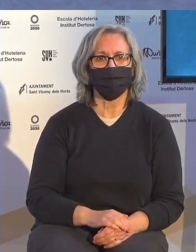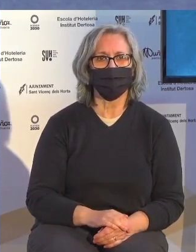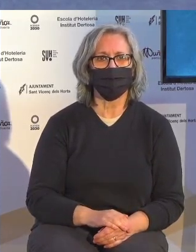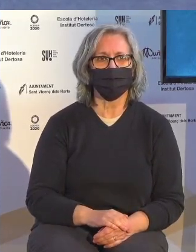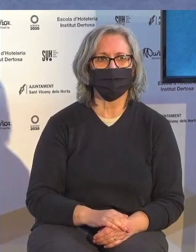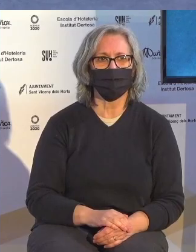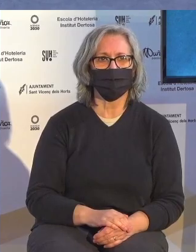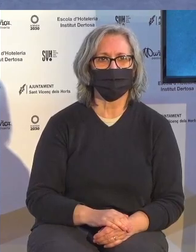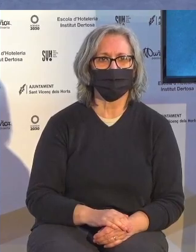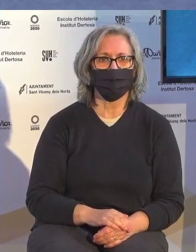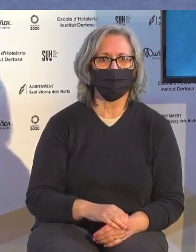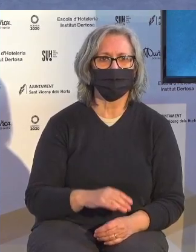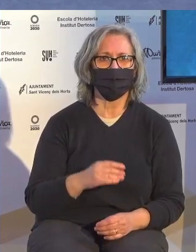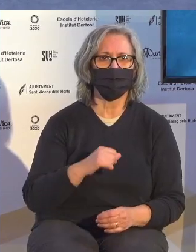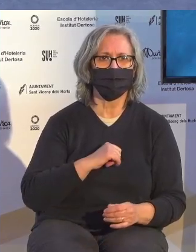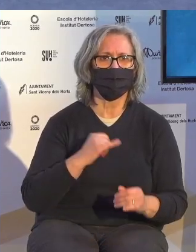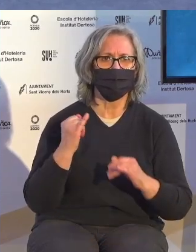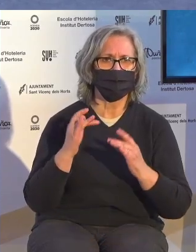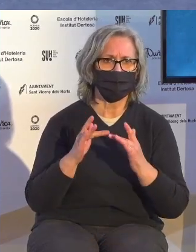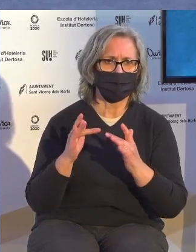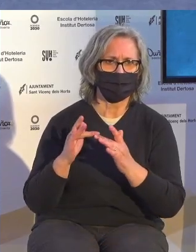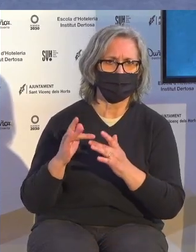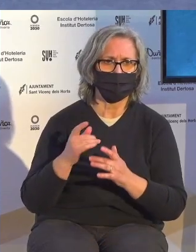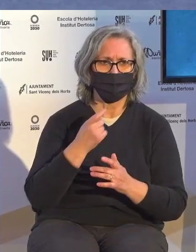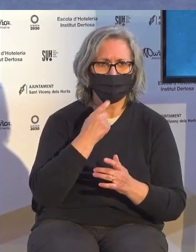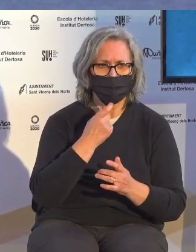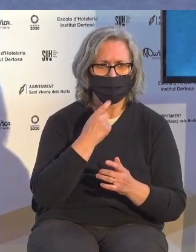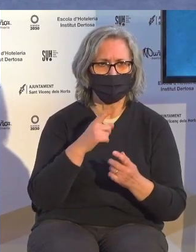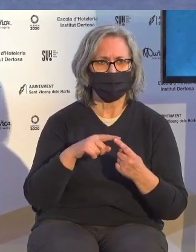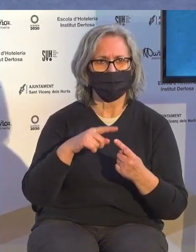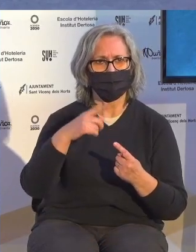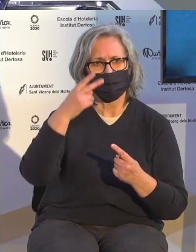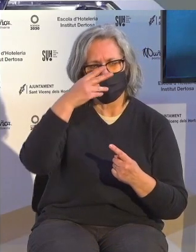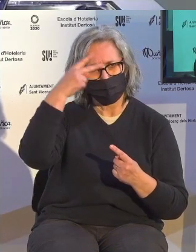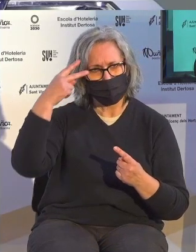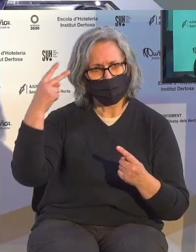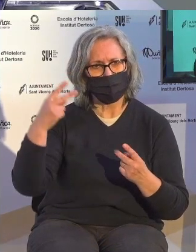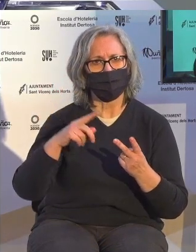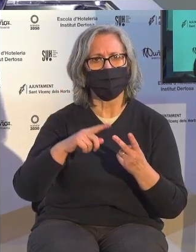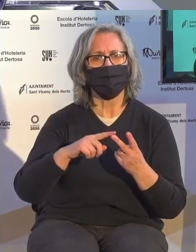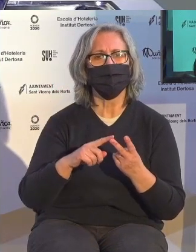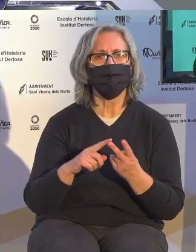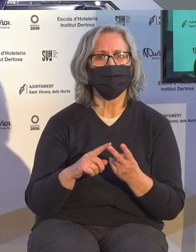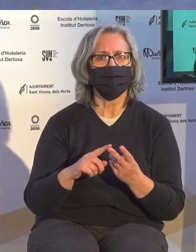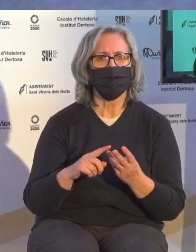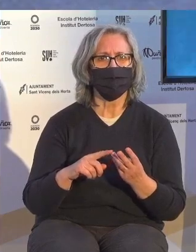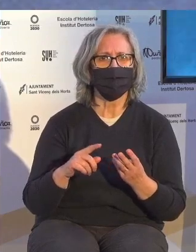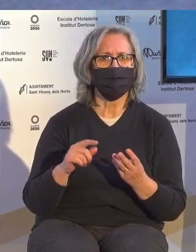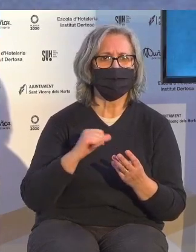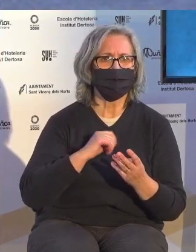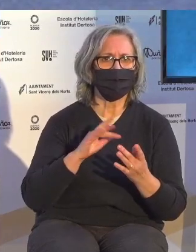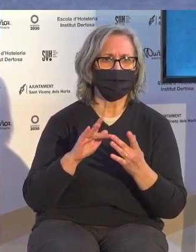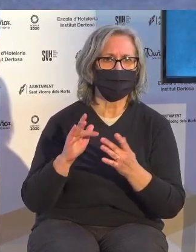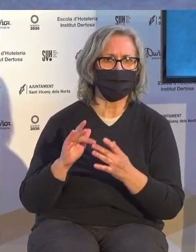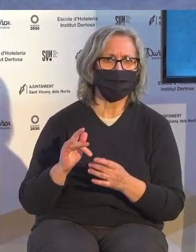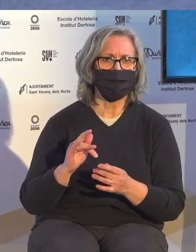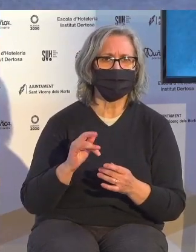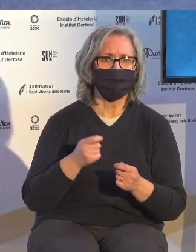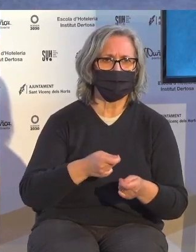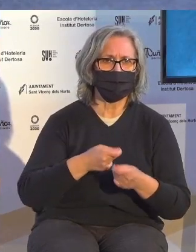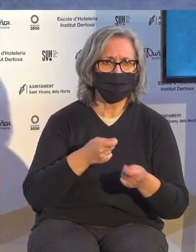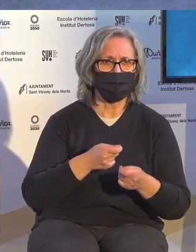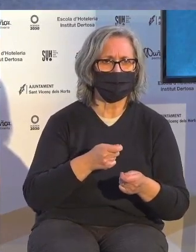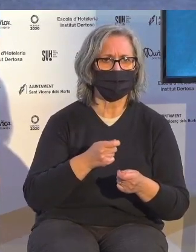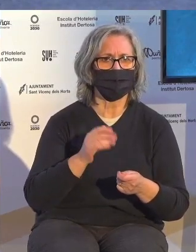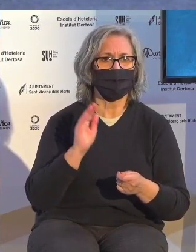en finlandia estonia en los países bálticos alrededor entonces tenemos por ejemplo hasta esto y ahí esto